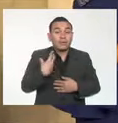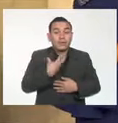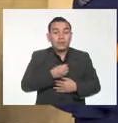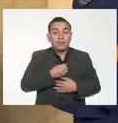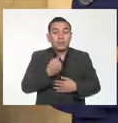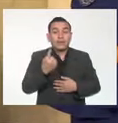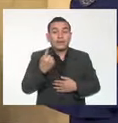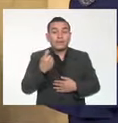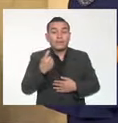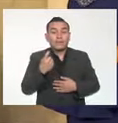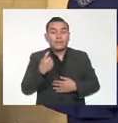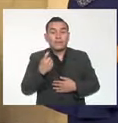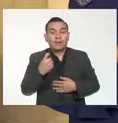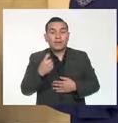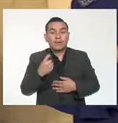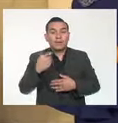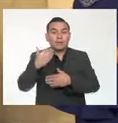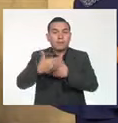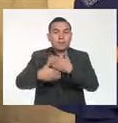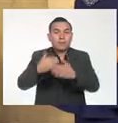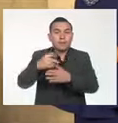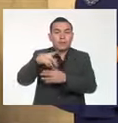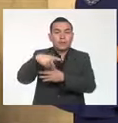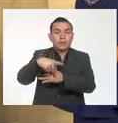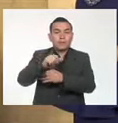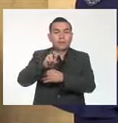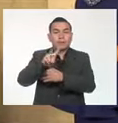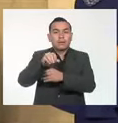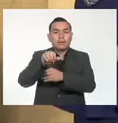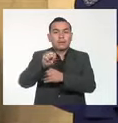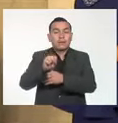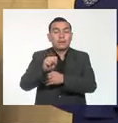inaugurado la planta procesadora de las pavas porque no hemos tenido tiempo.